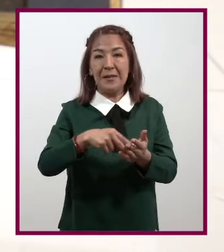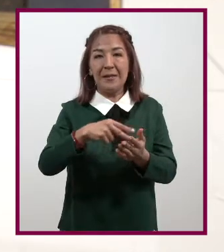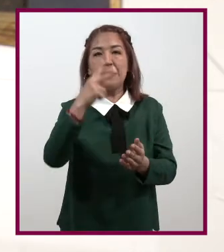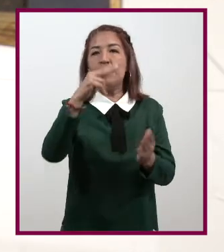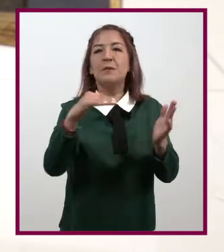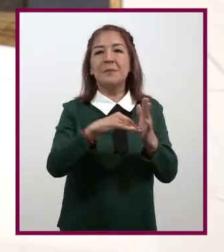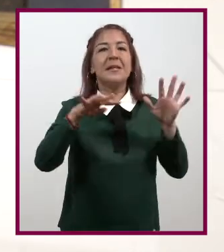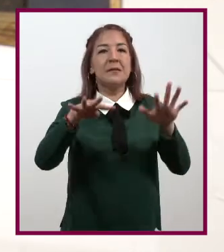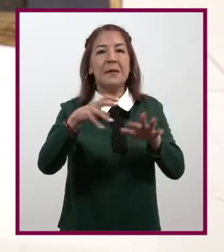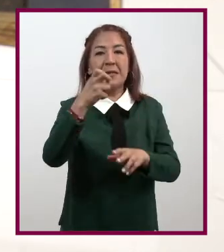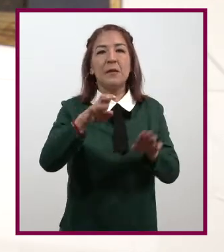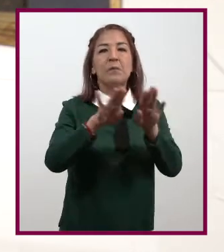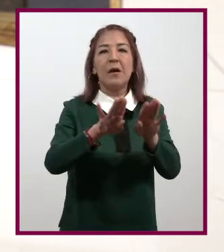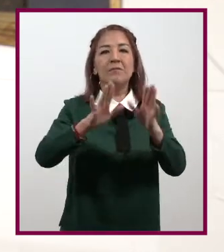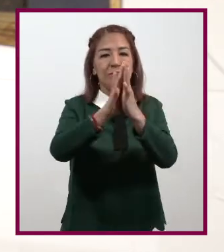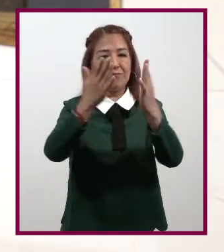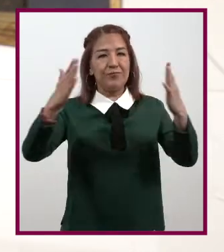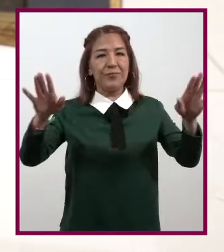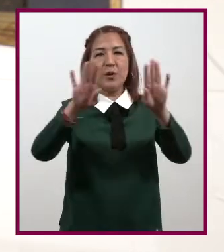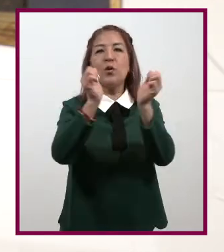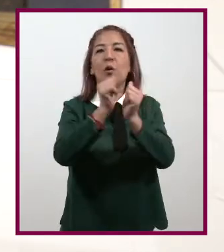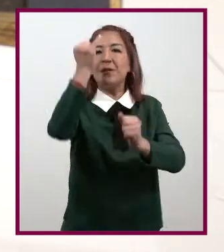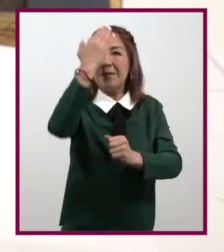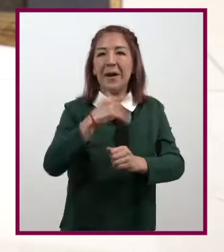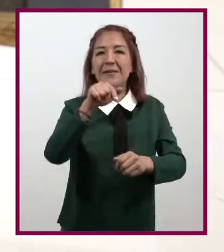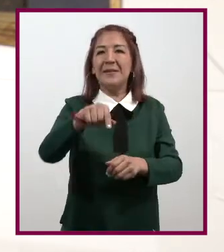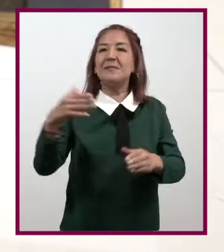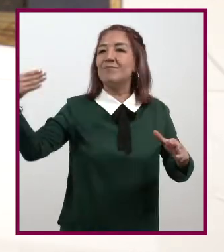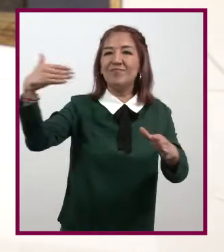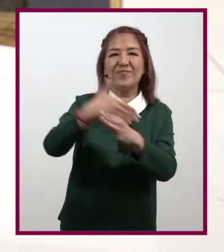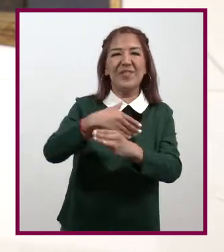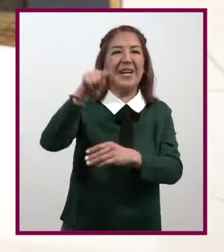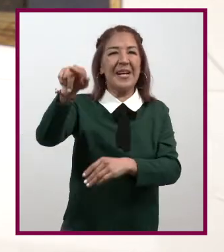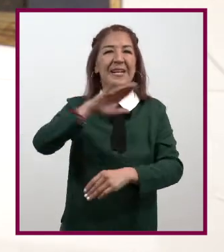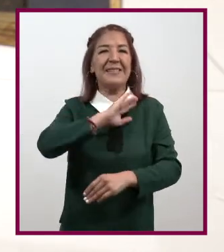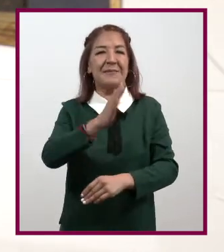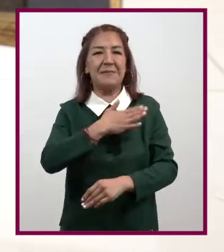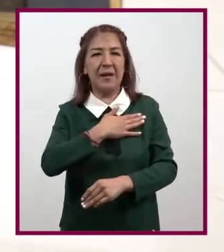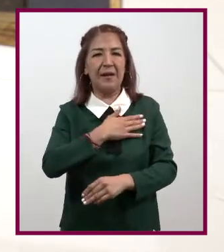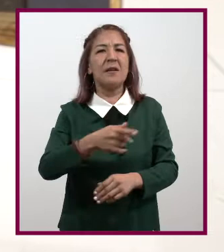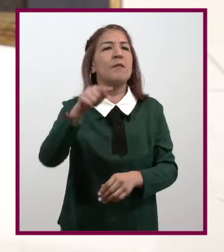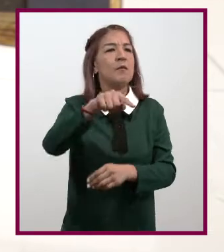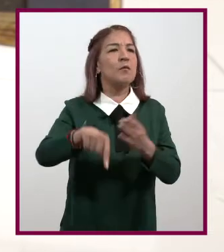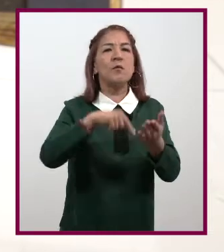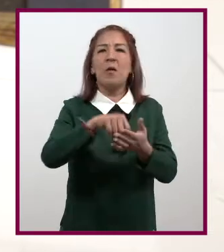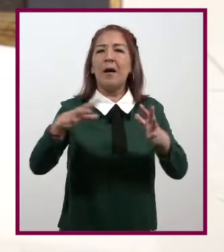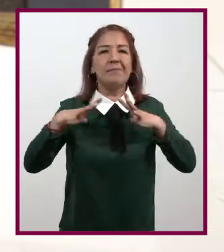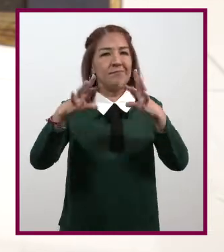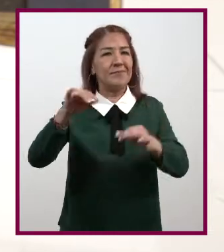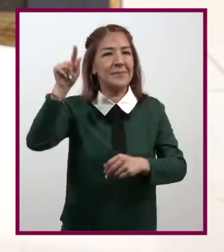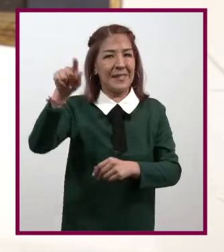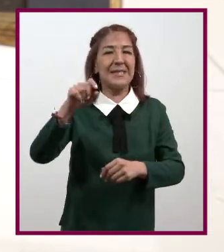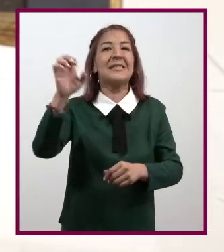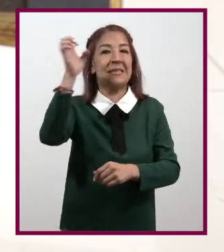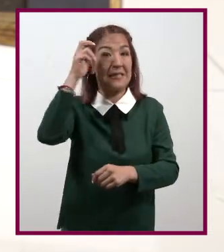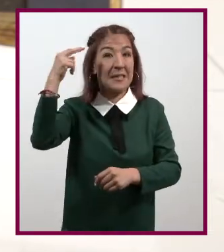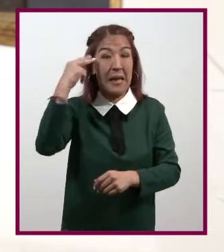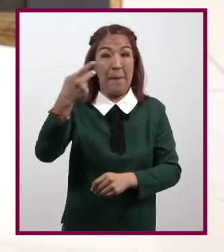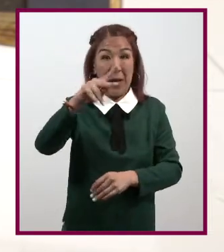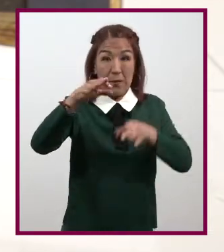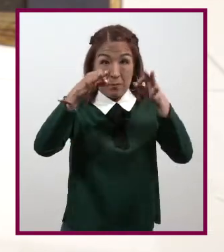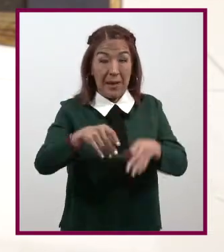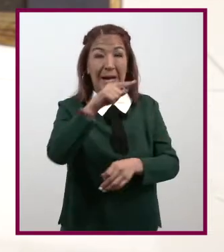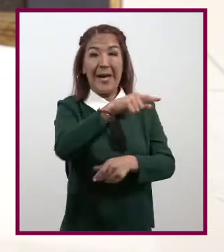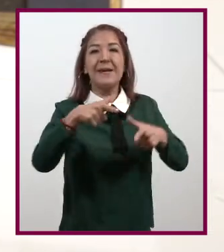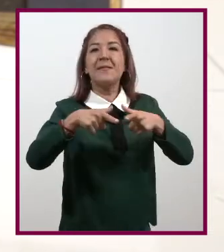8 biombos que hasta la fecha tienen documentados con la temática de la conquista. Los biombos tienen su origen en China, aunque fue en Japón donde realmente